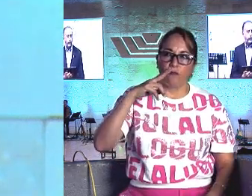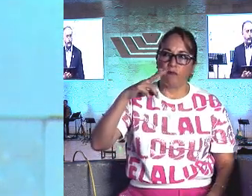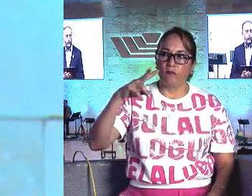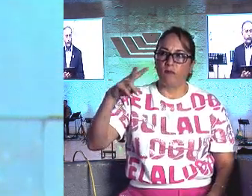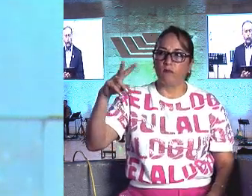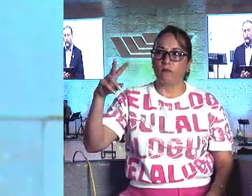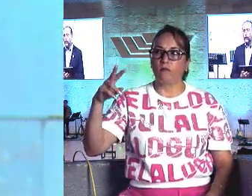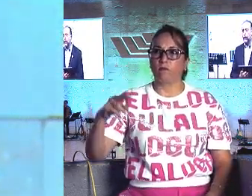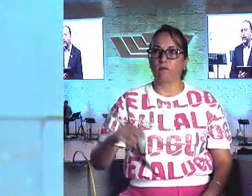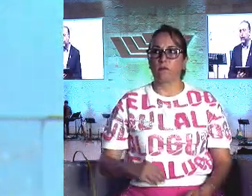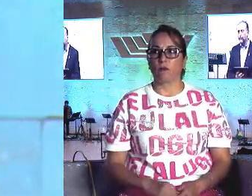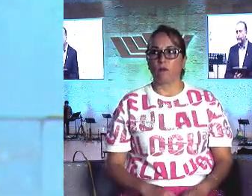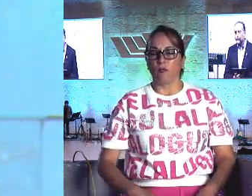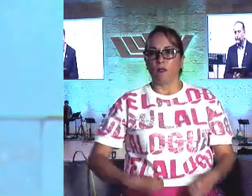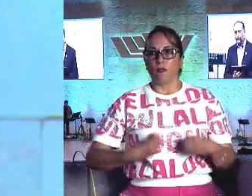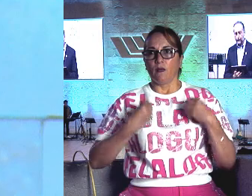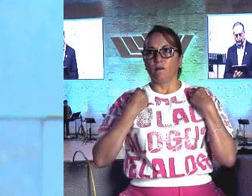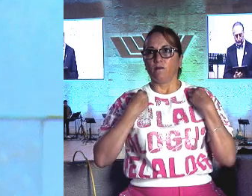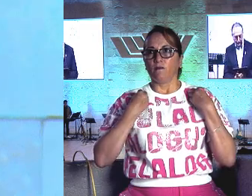Puede ser que